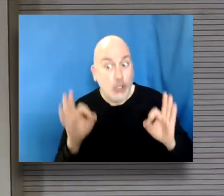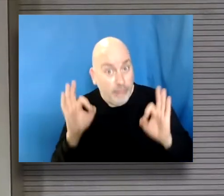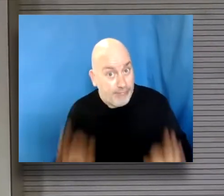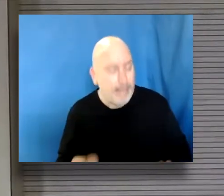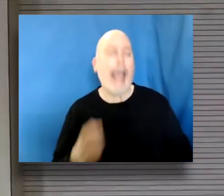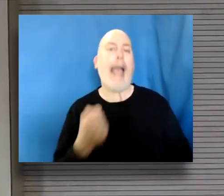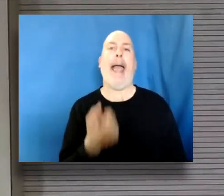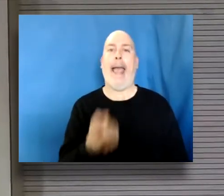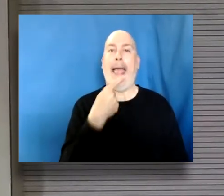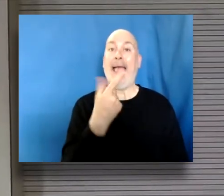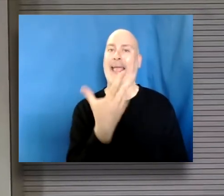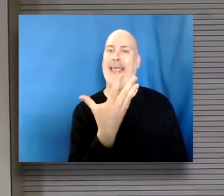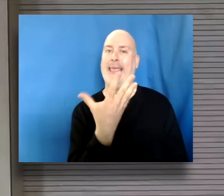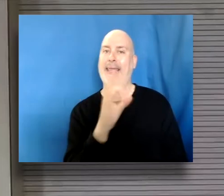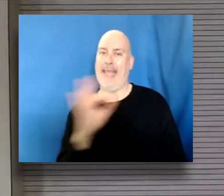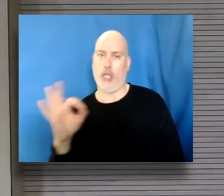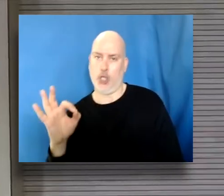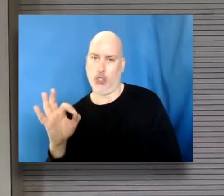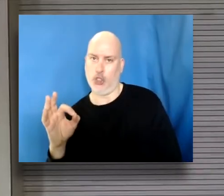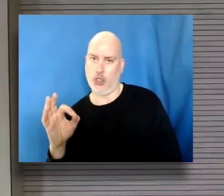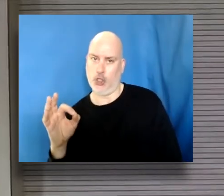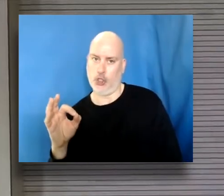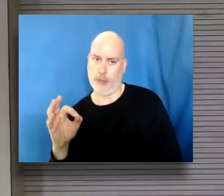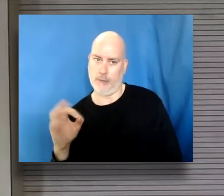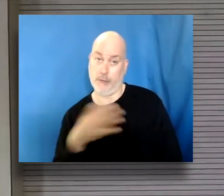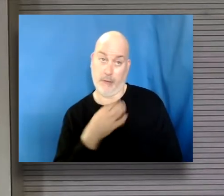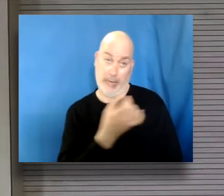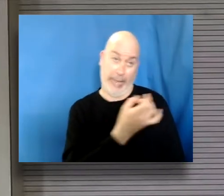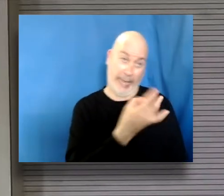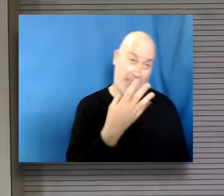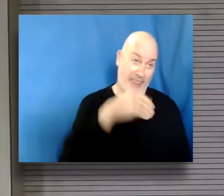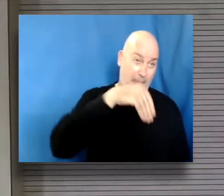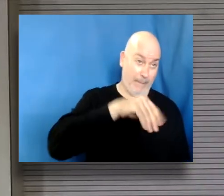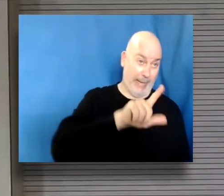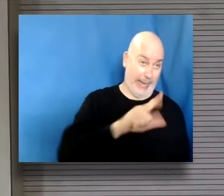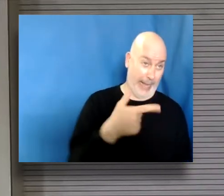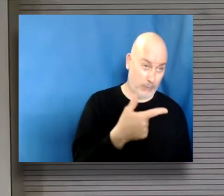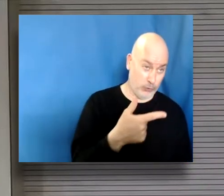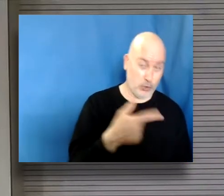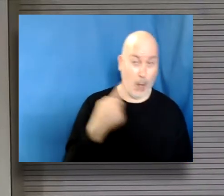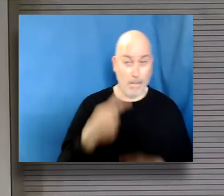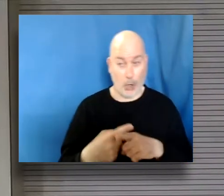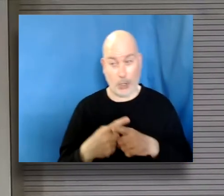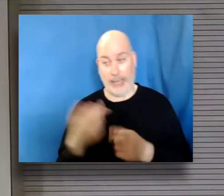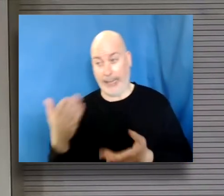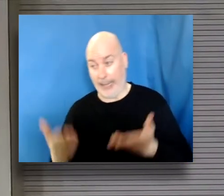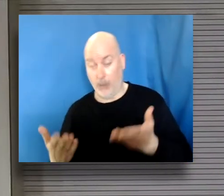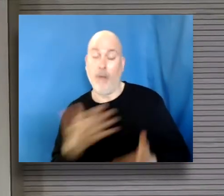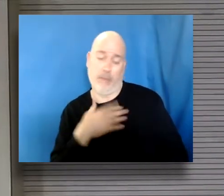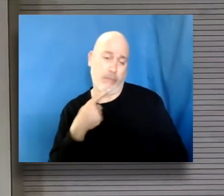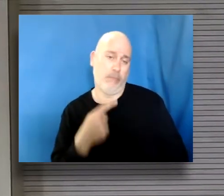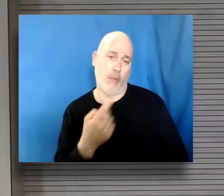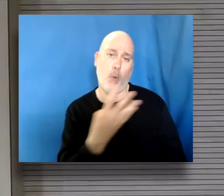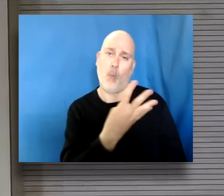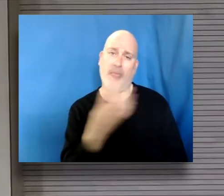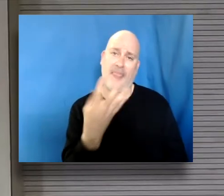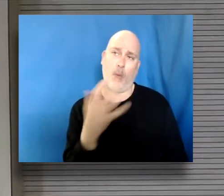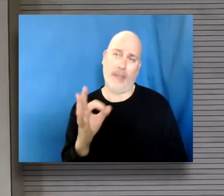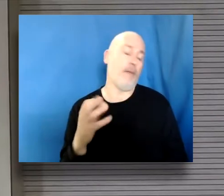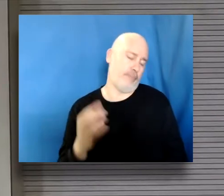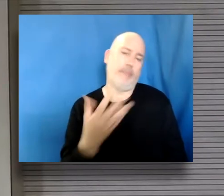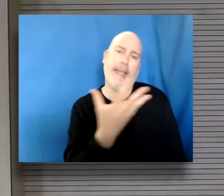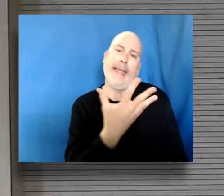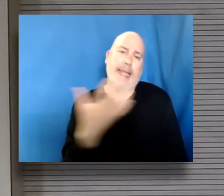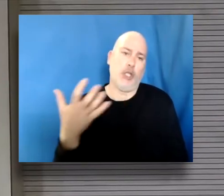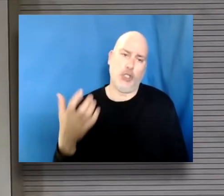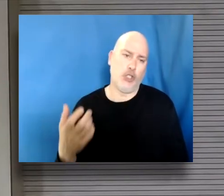30 por kilo, con 15 miligramos por kilo, pues serían 450, pues 50 miligramos más. A